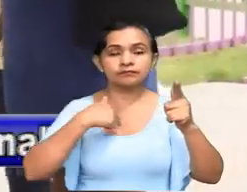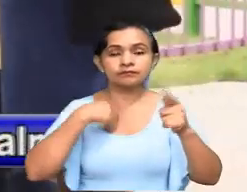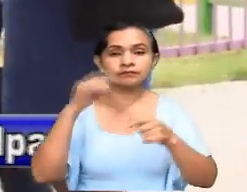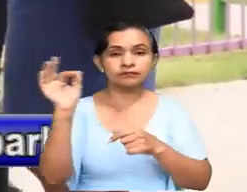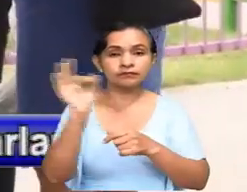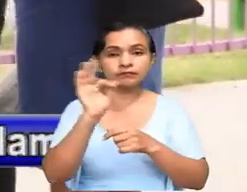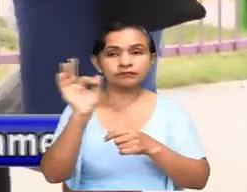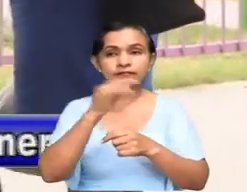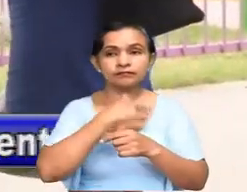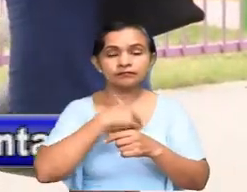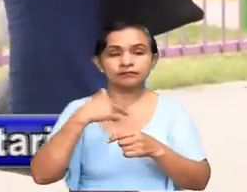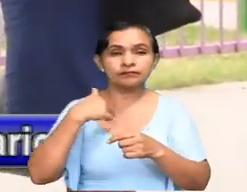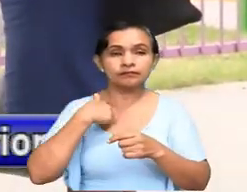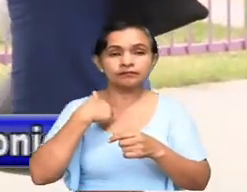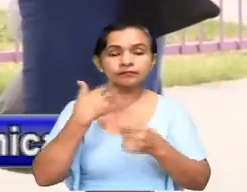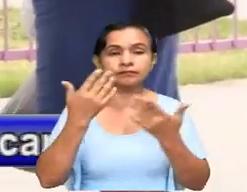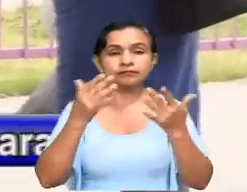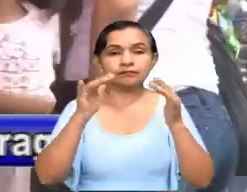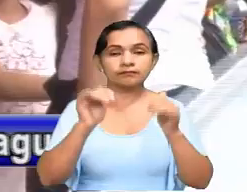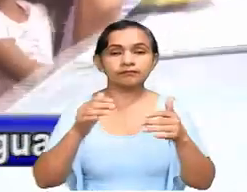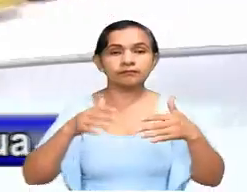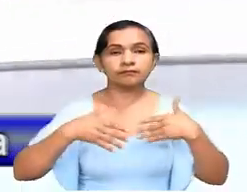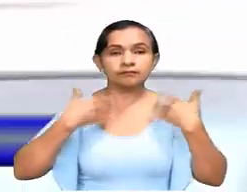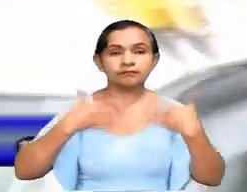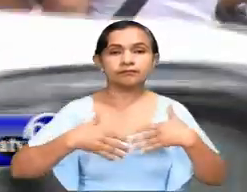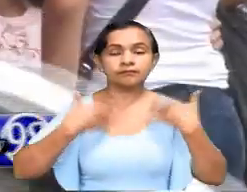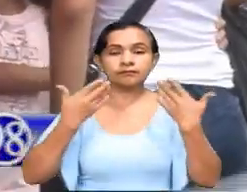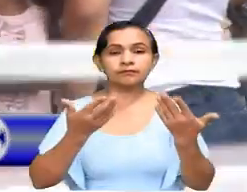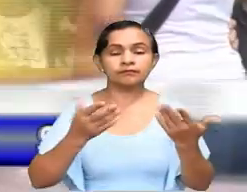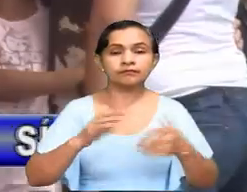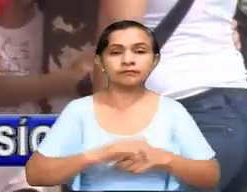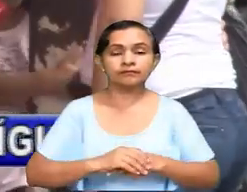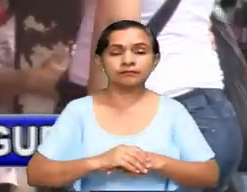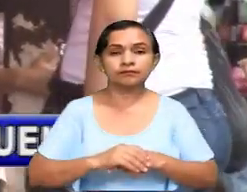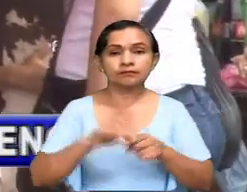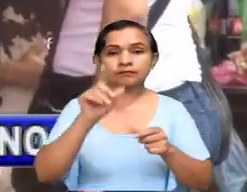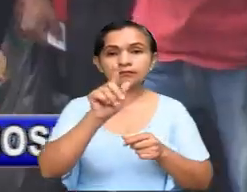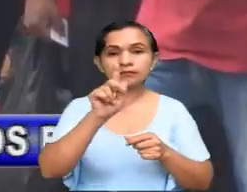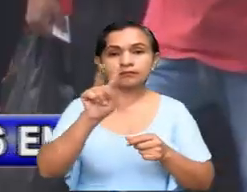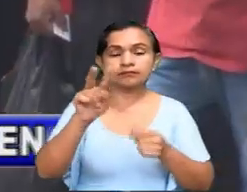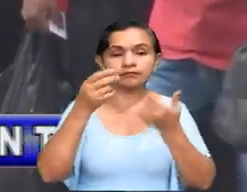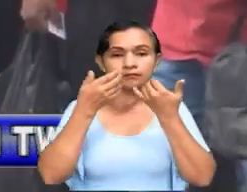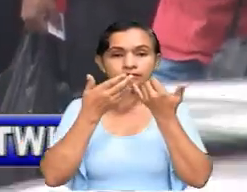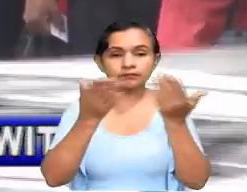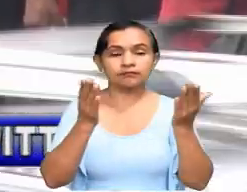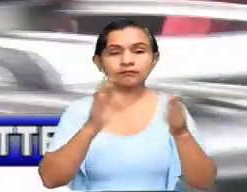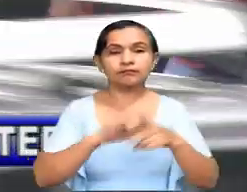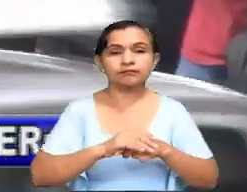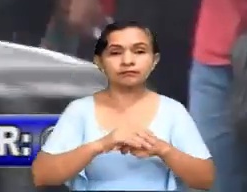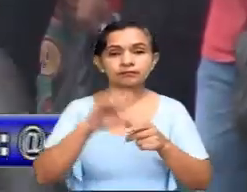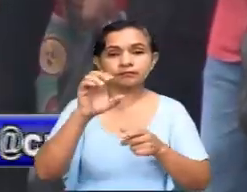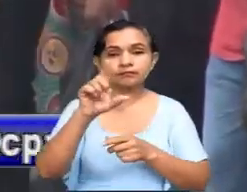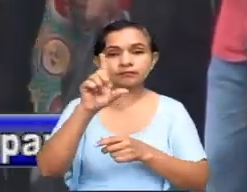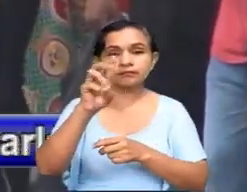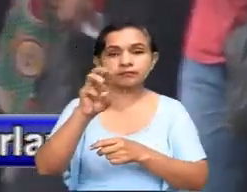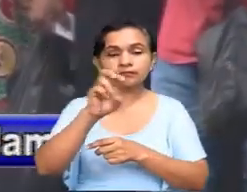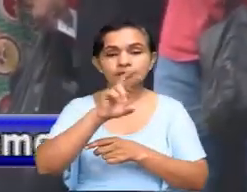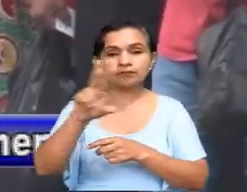forma que tenemos para ser plenamente felices y libres. Para el canal parlamentario les informó Elmer